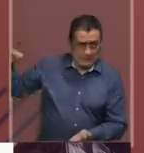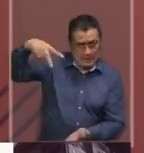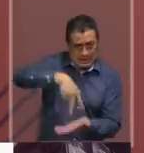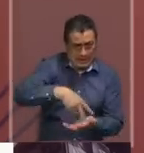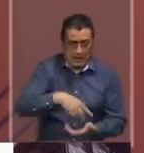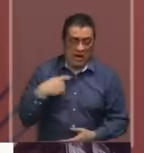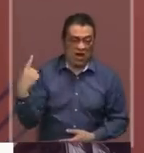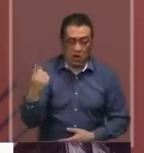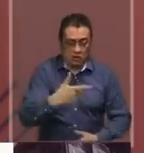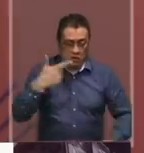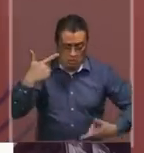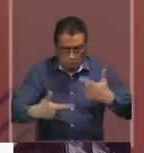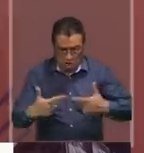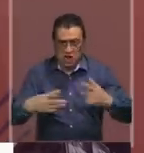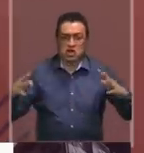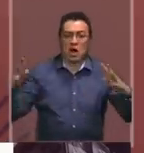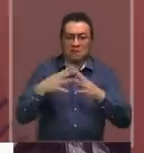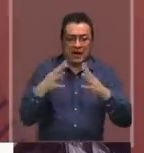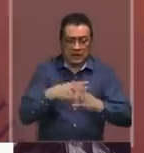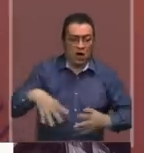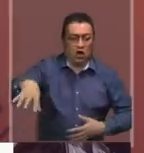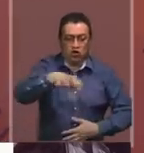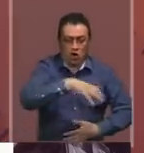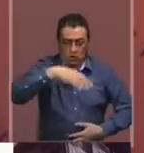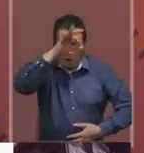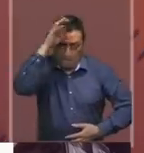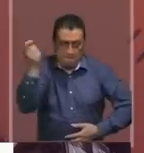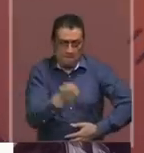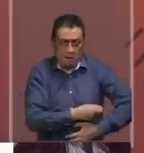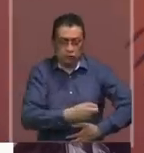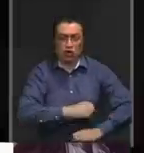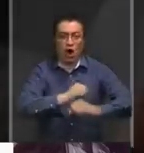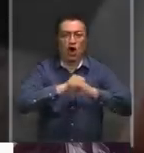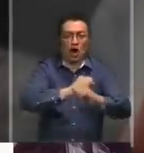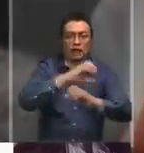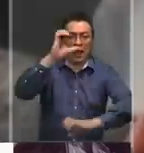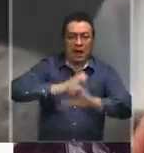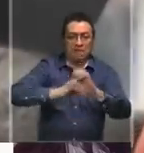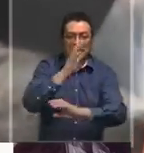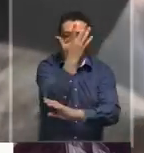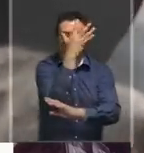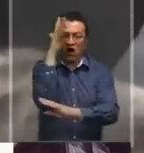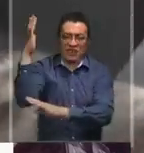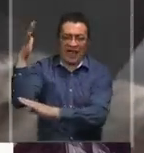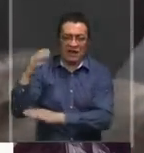levantamiento político y militar del pueblo nación mapuche en contra de las forestales.